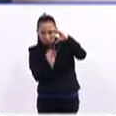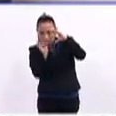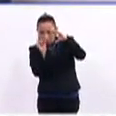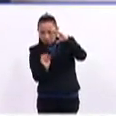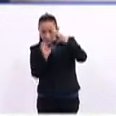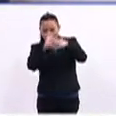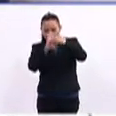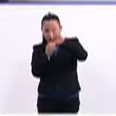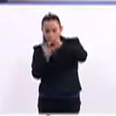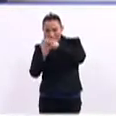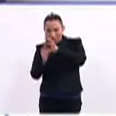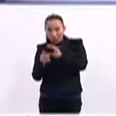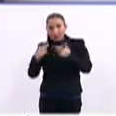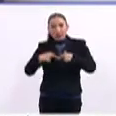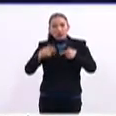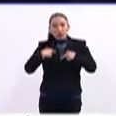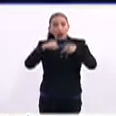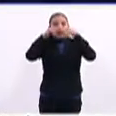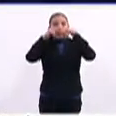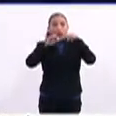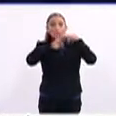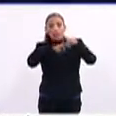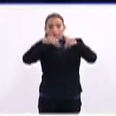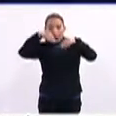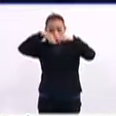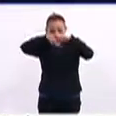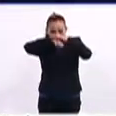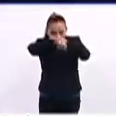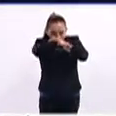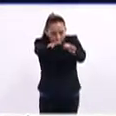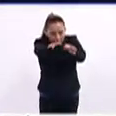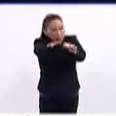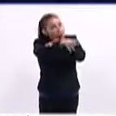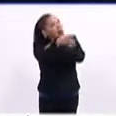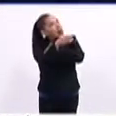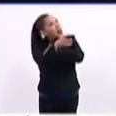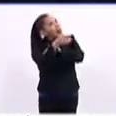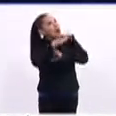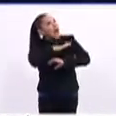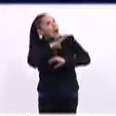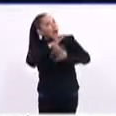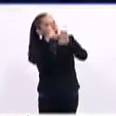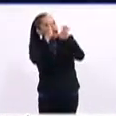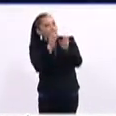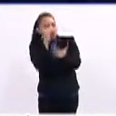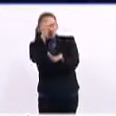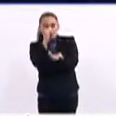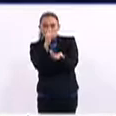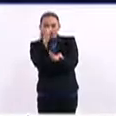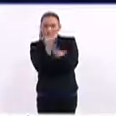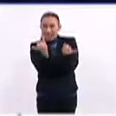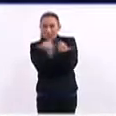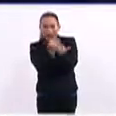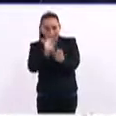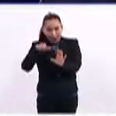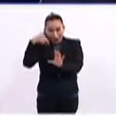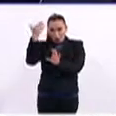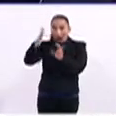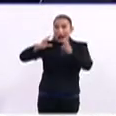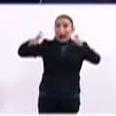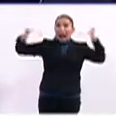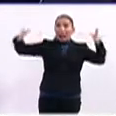pequeñas cadenas, donde la gente ciega puede llegar, meter las manos, y dentro hay una escultura a escala idéntica a